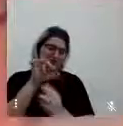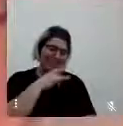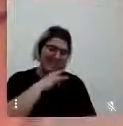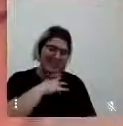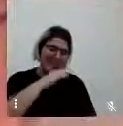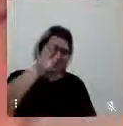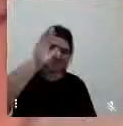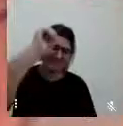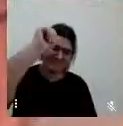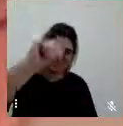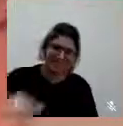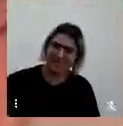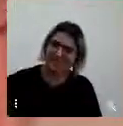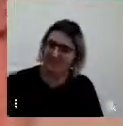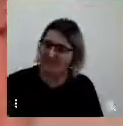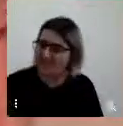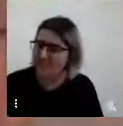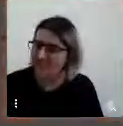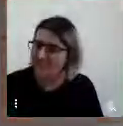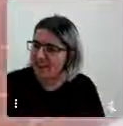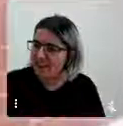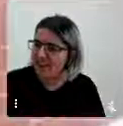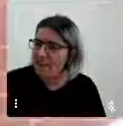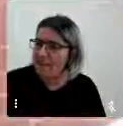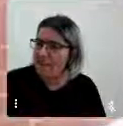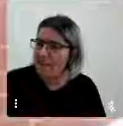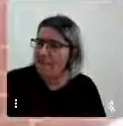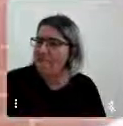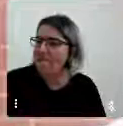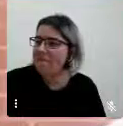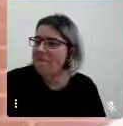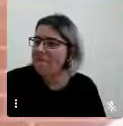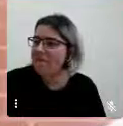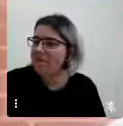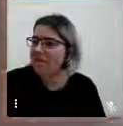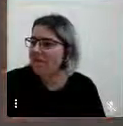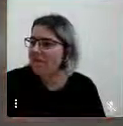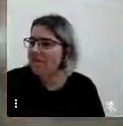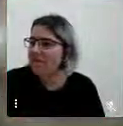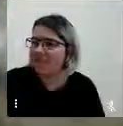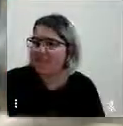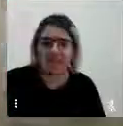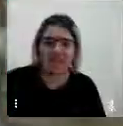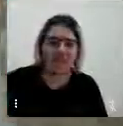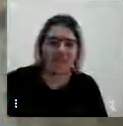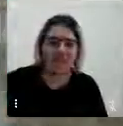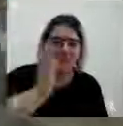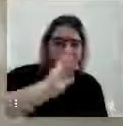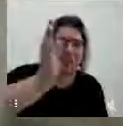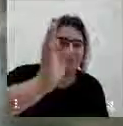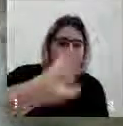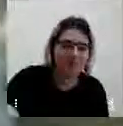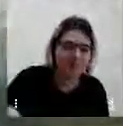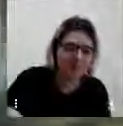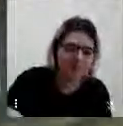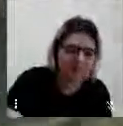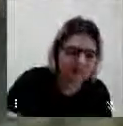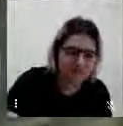Gracias a vosotros. Gracias. Hola, Cristina. Adiós. Que vaya muy